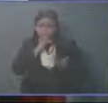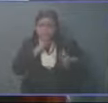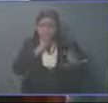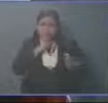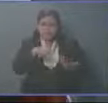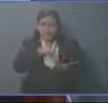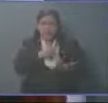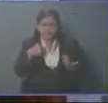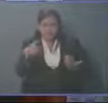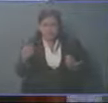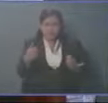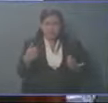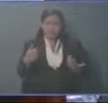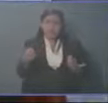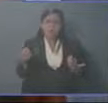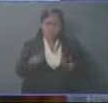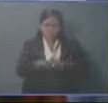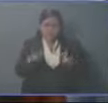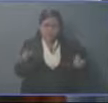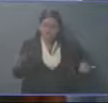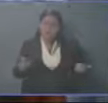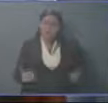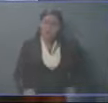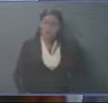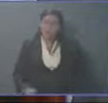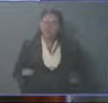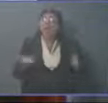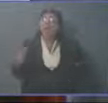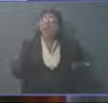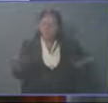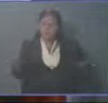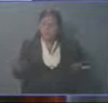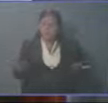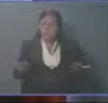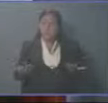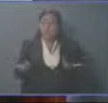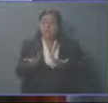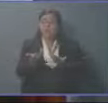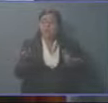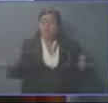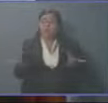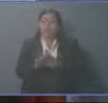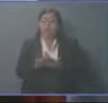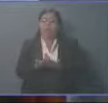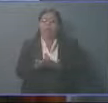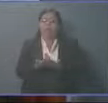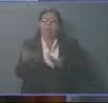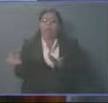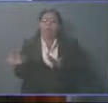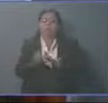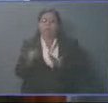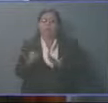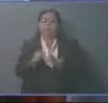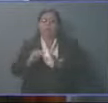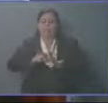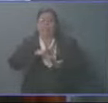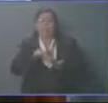enfermos. Porque de lo contrario es lo que ustedes mismos están produciendo. Tampoco se puede